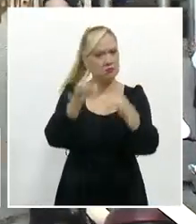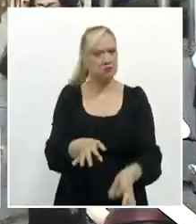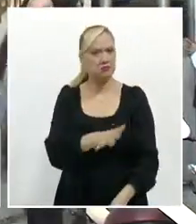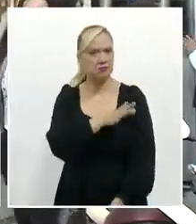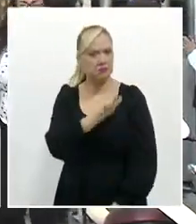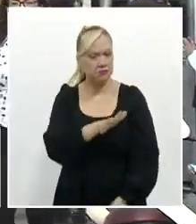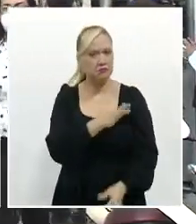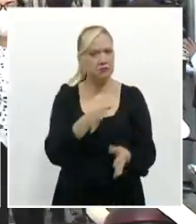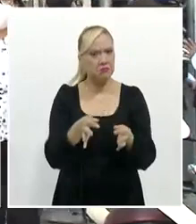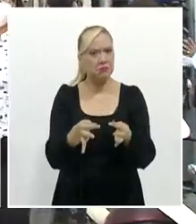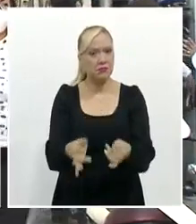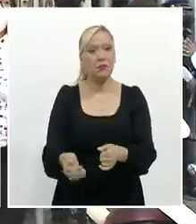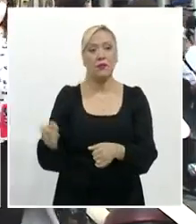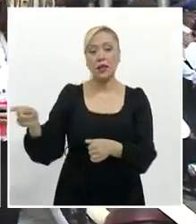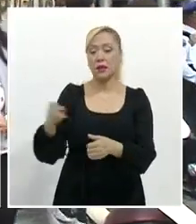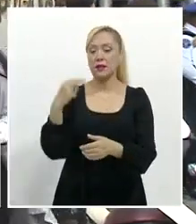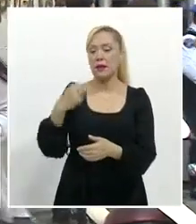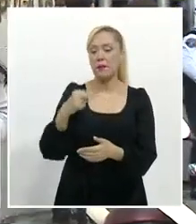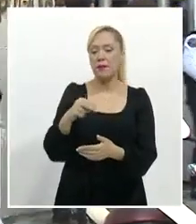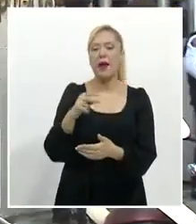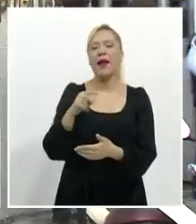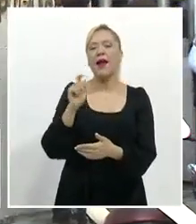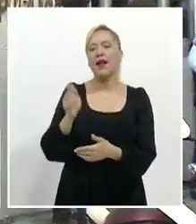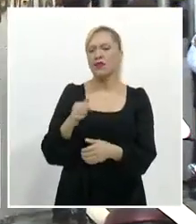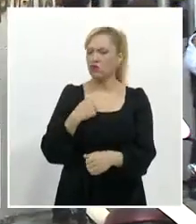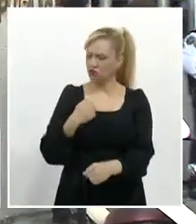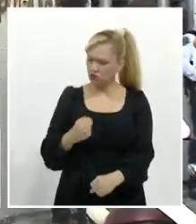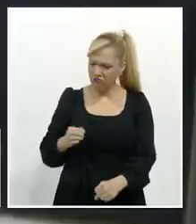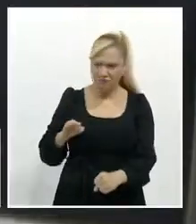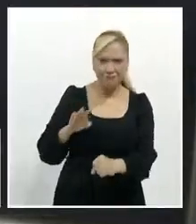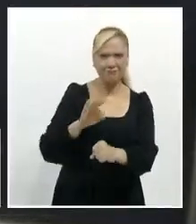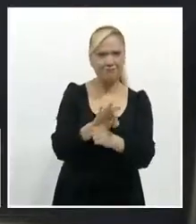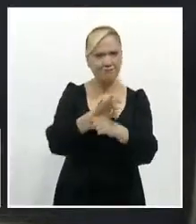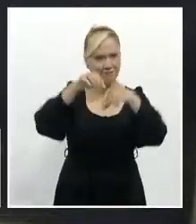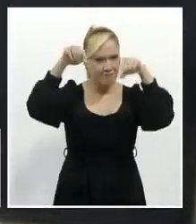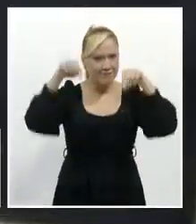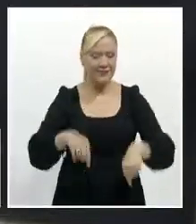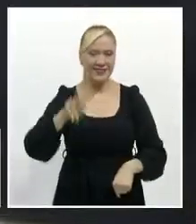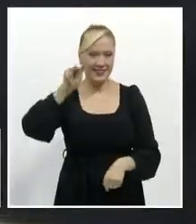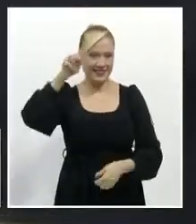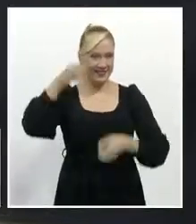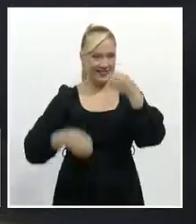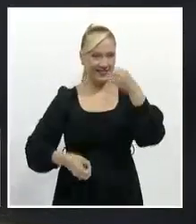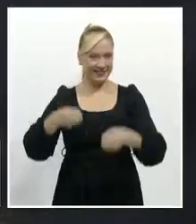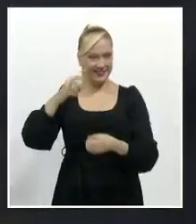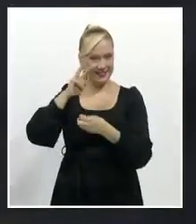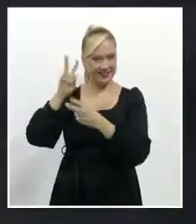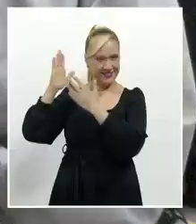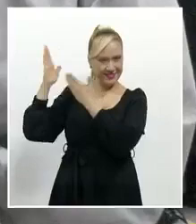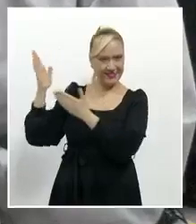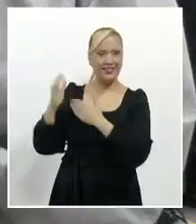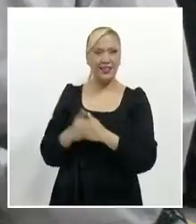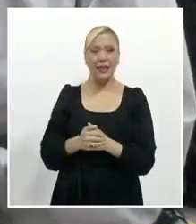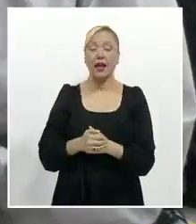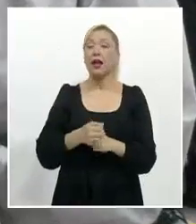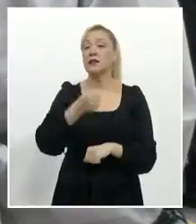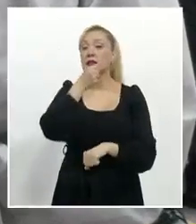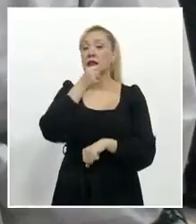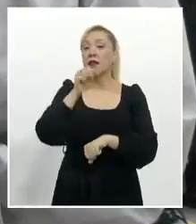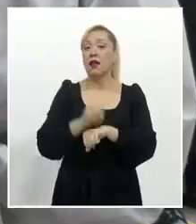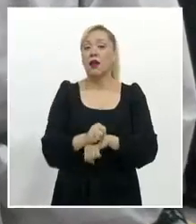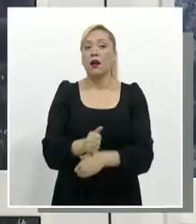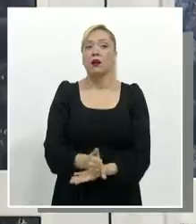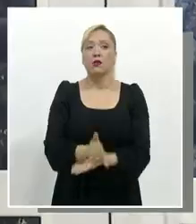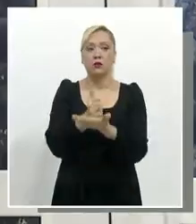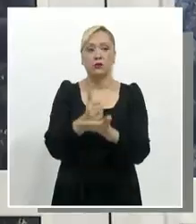En el programa Te Defendemos, que se transmite por la señal del canal del Poder Judicial de la Federación, el secretario técnico de